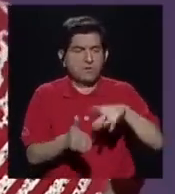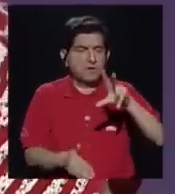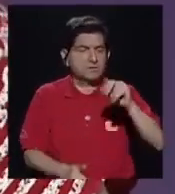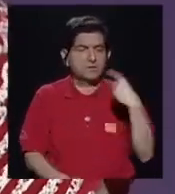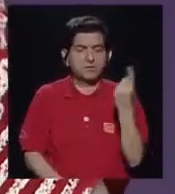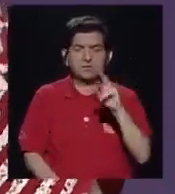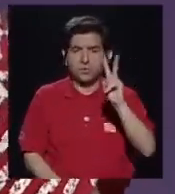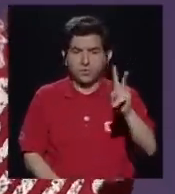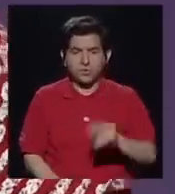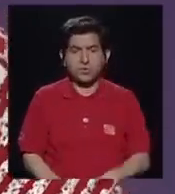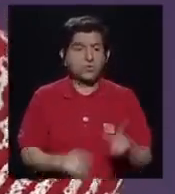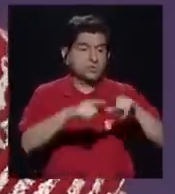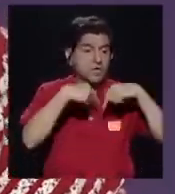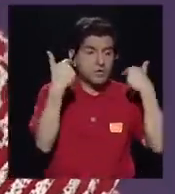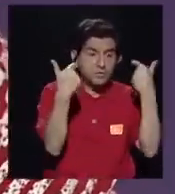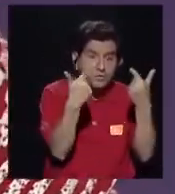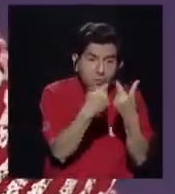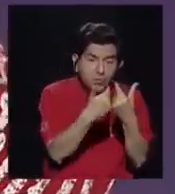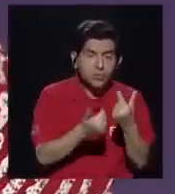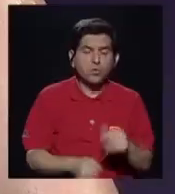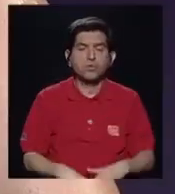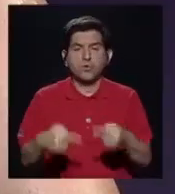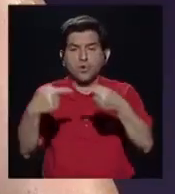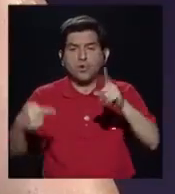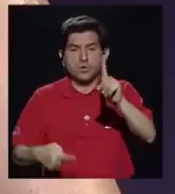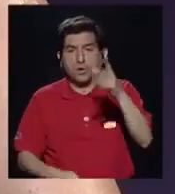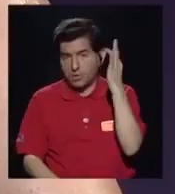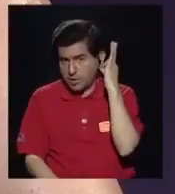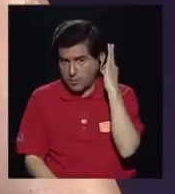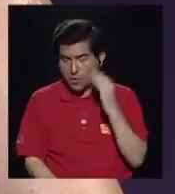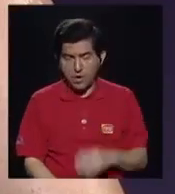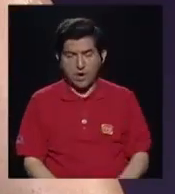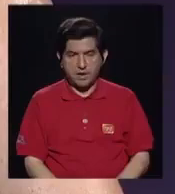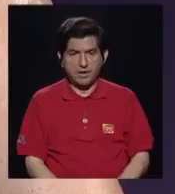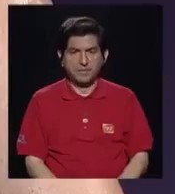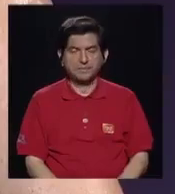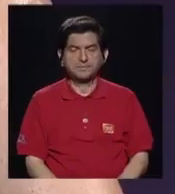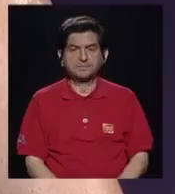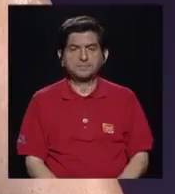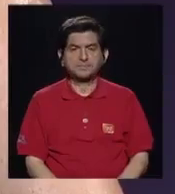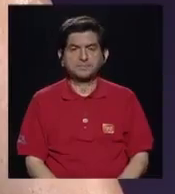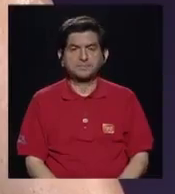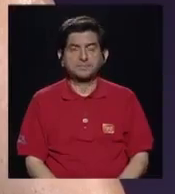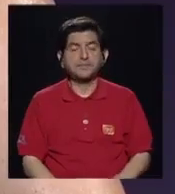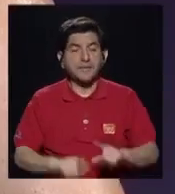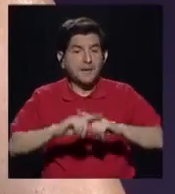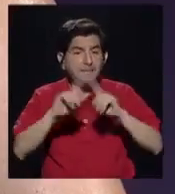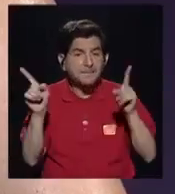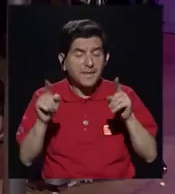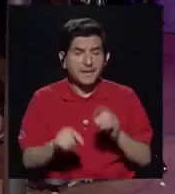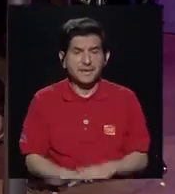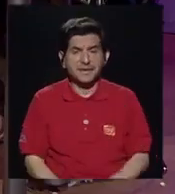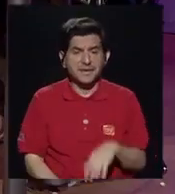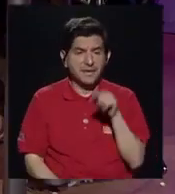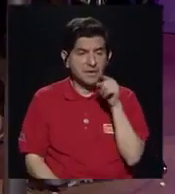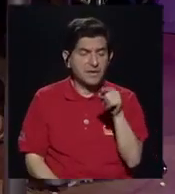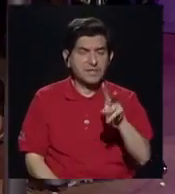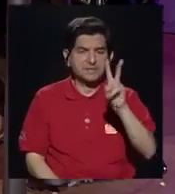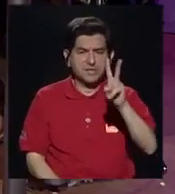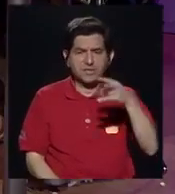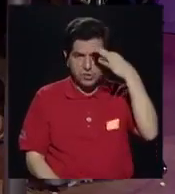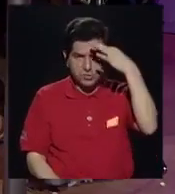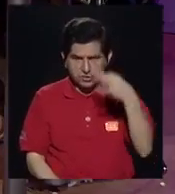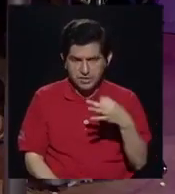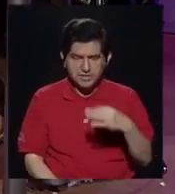dos personas Es Una Pandilla y una mujer o Una Pandilla y más de una mujer o sea pero ese esas dos